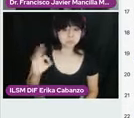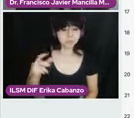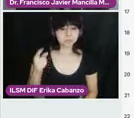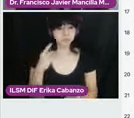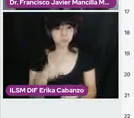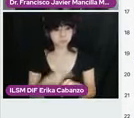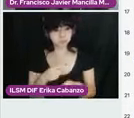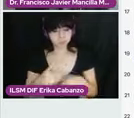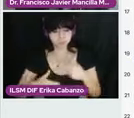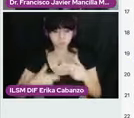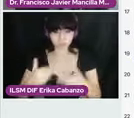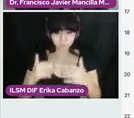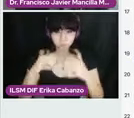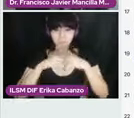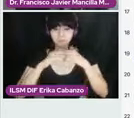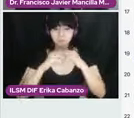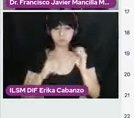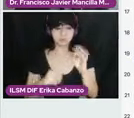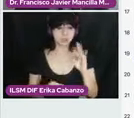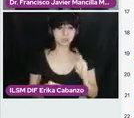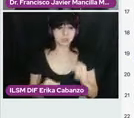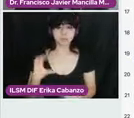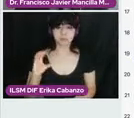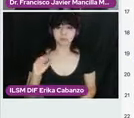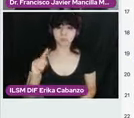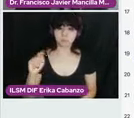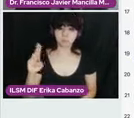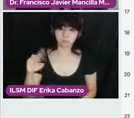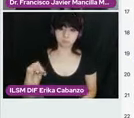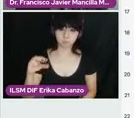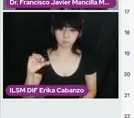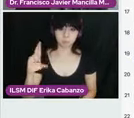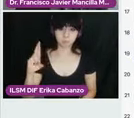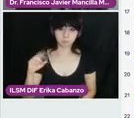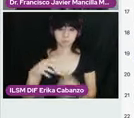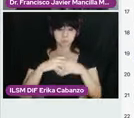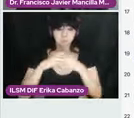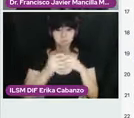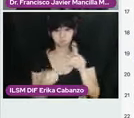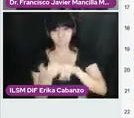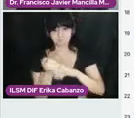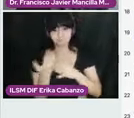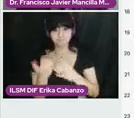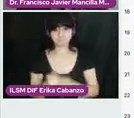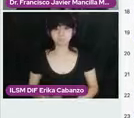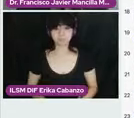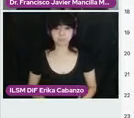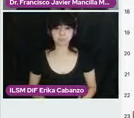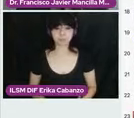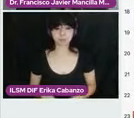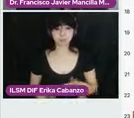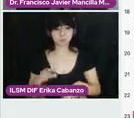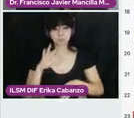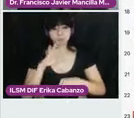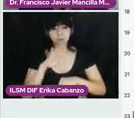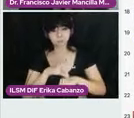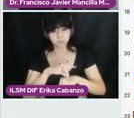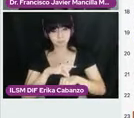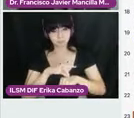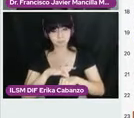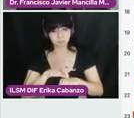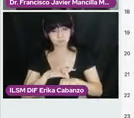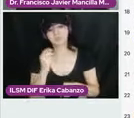degenerativa cerebral o un tumor dentro del cerebro, ¿sí? A veces los médicos queriendo